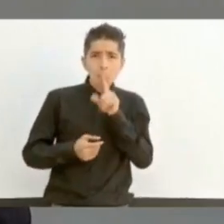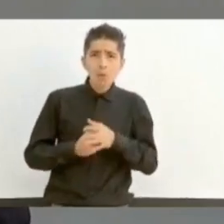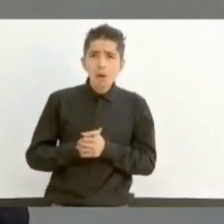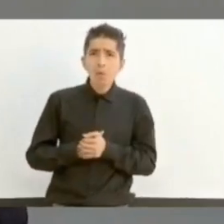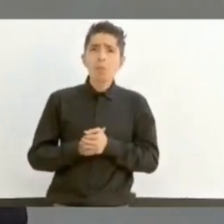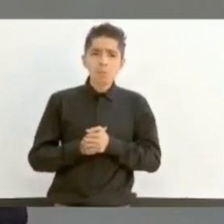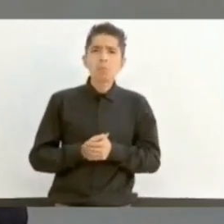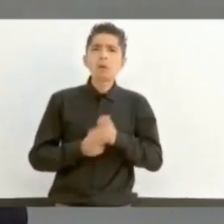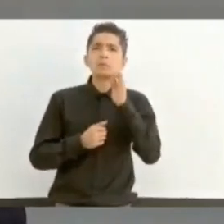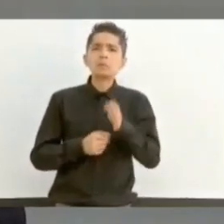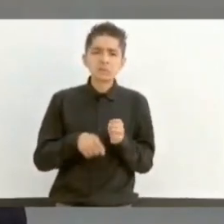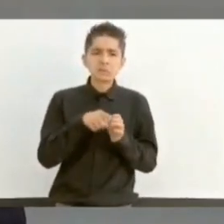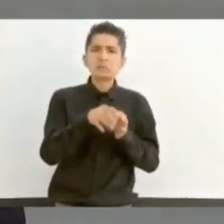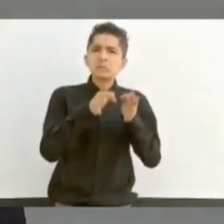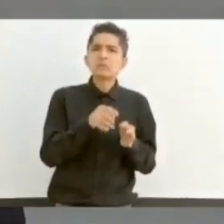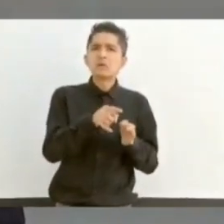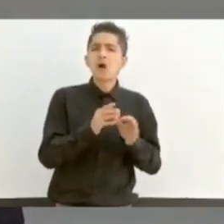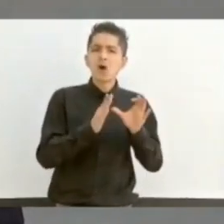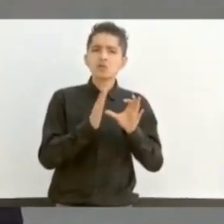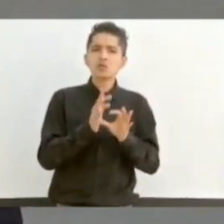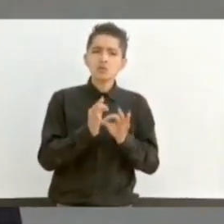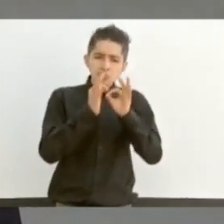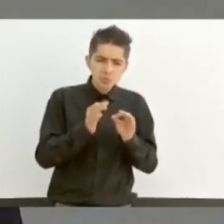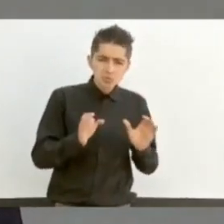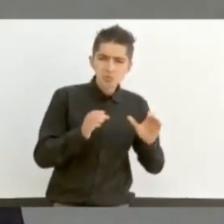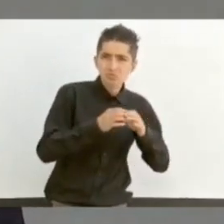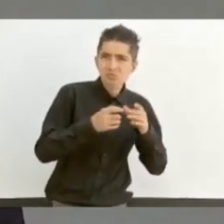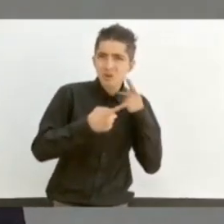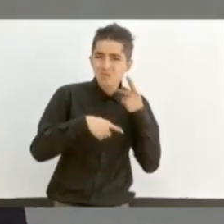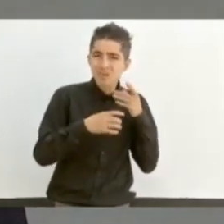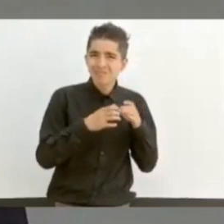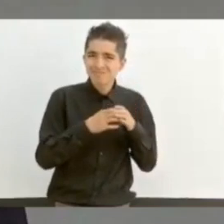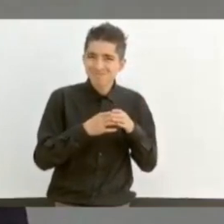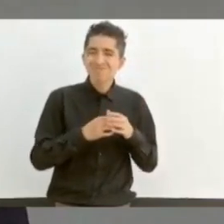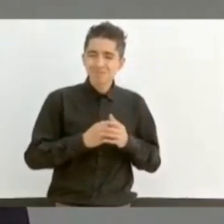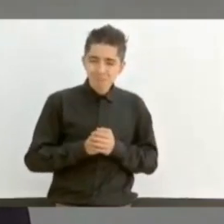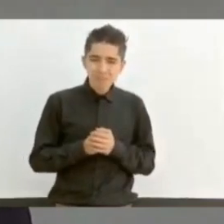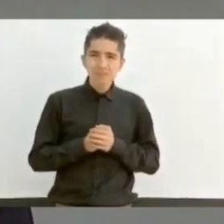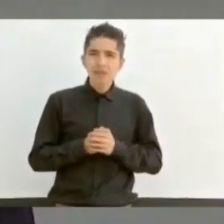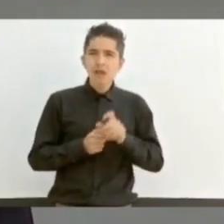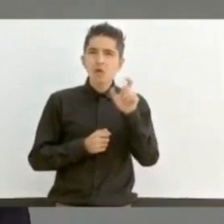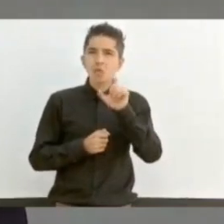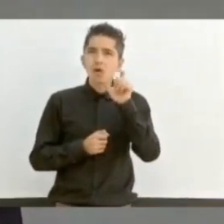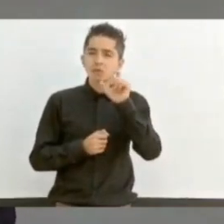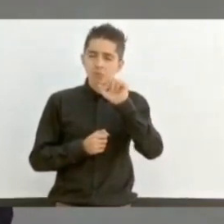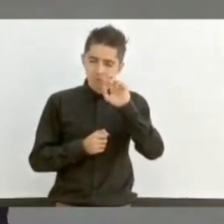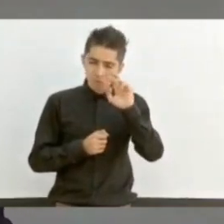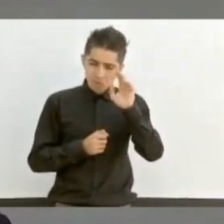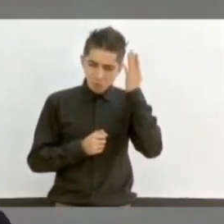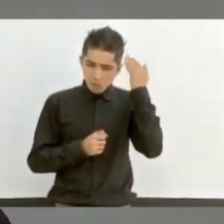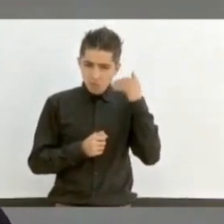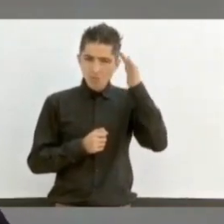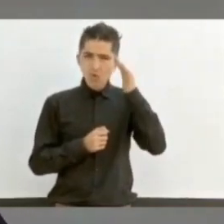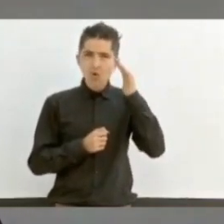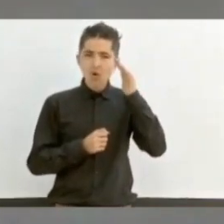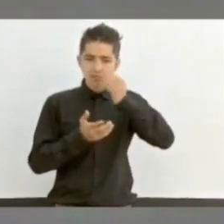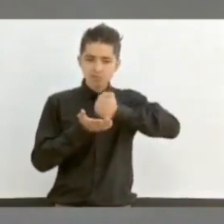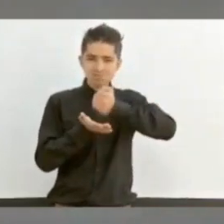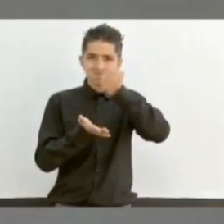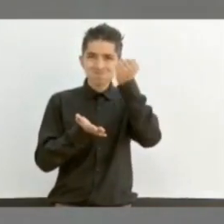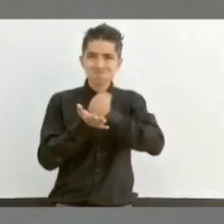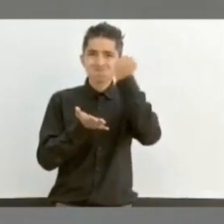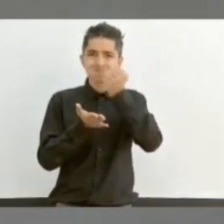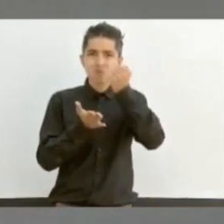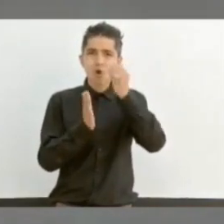fue constituyente cuando se aprobó la